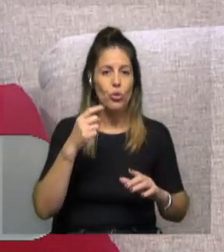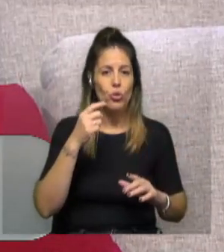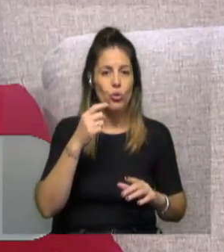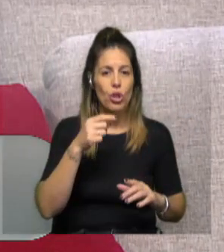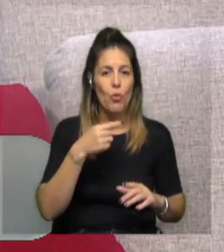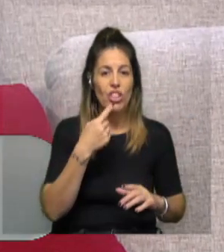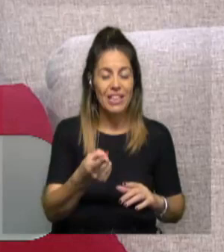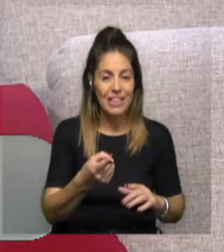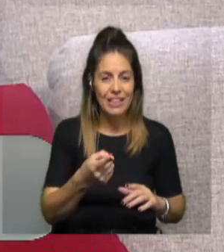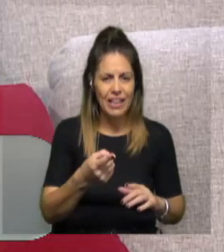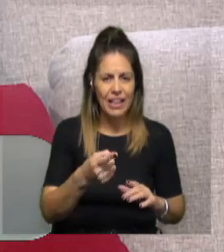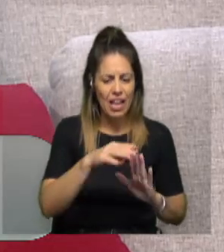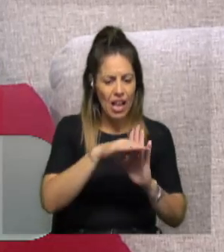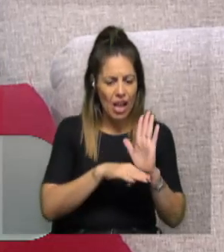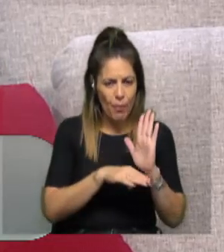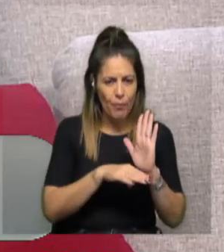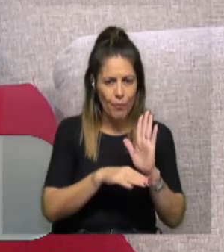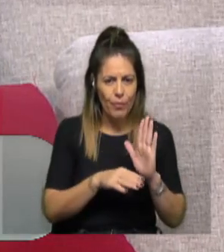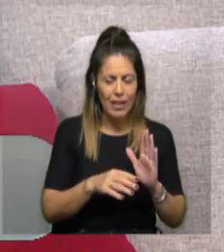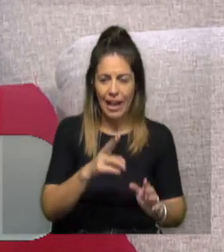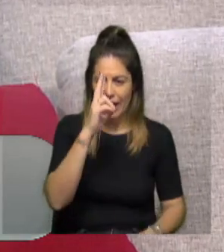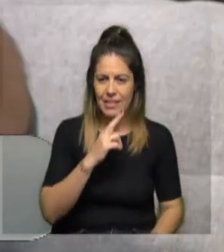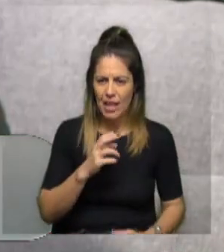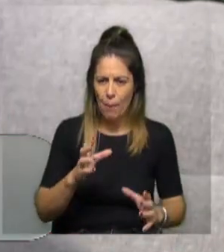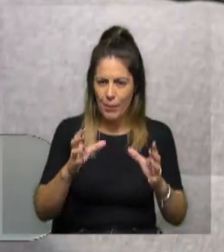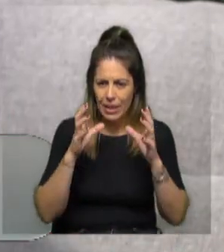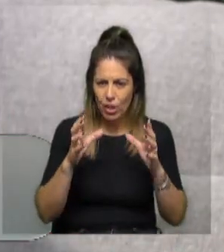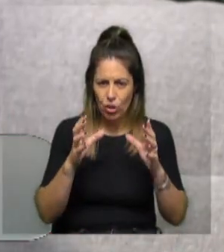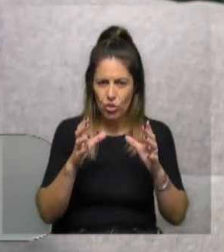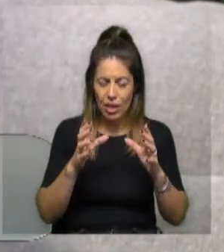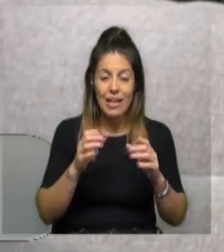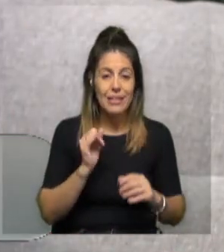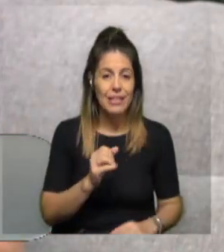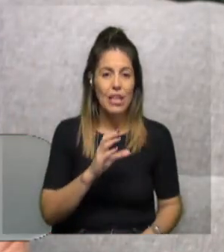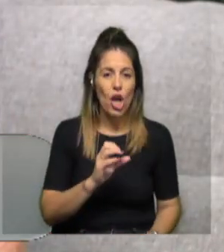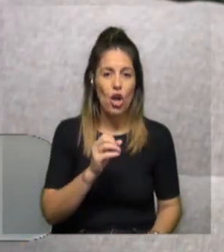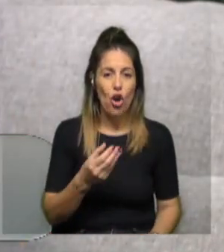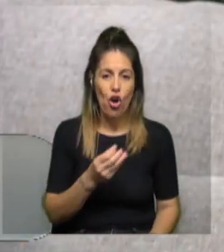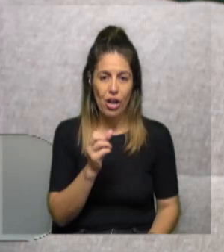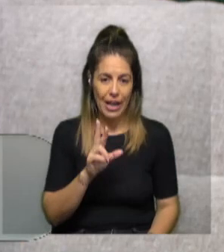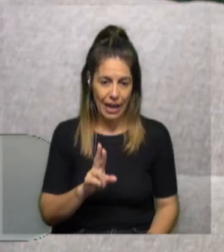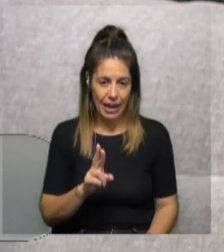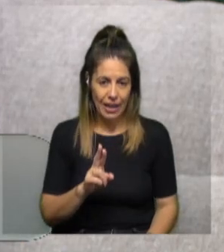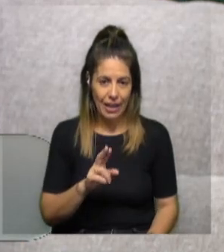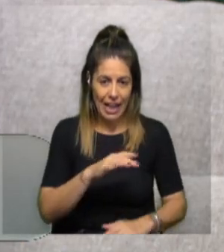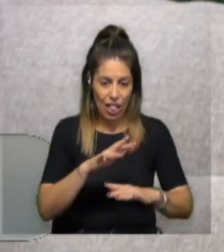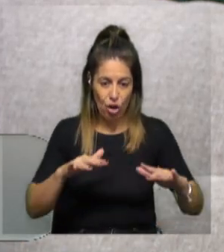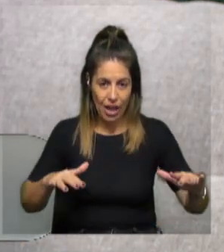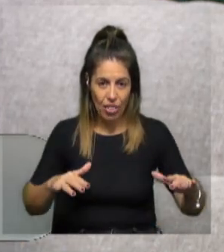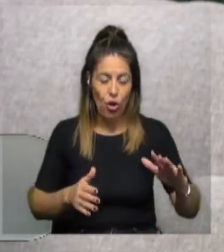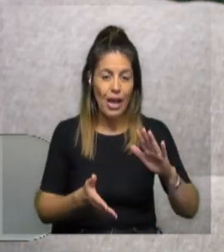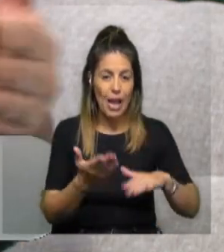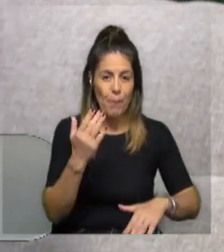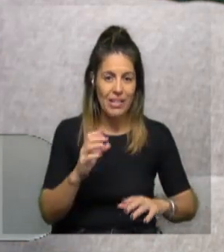nombraste claro. Algunas cocker. Disney, cocker. Bueno, mira, lo curioso del cocker es que el cocker dorado es más agresivo que el cocker